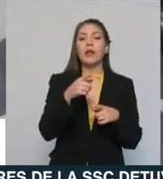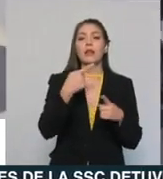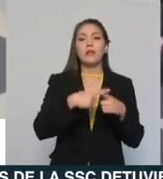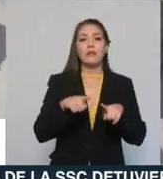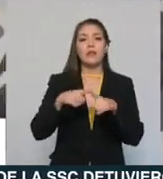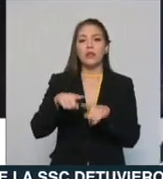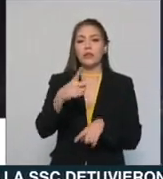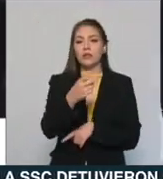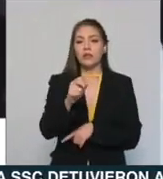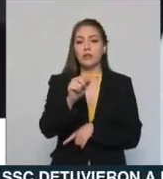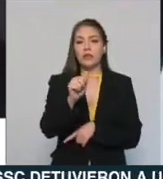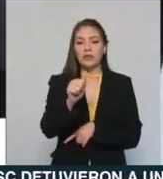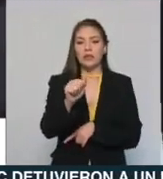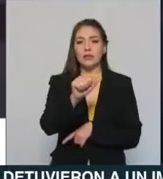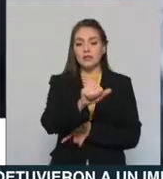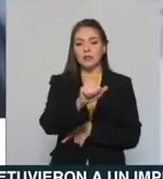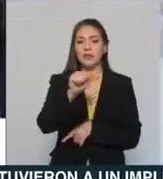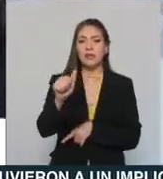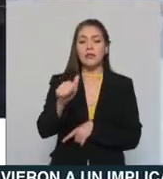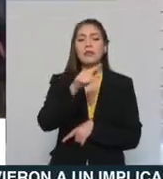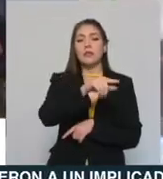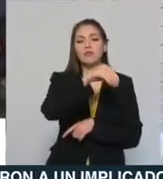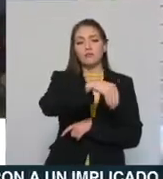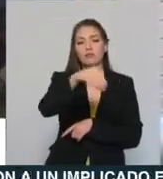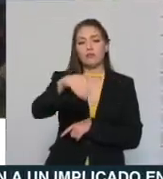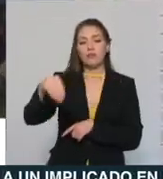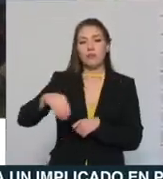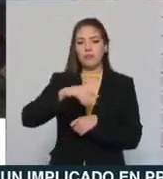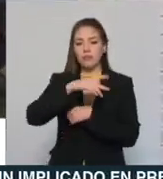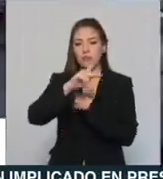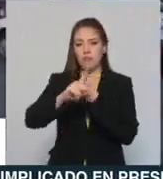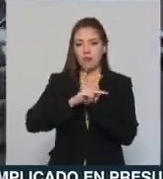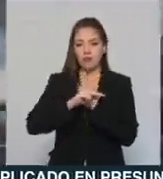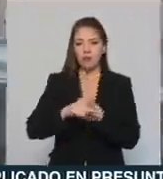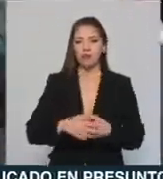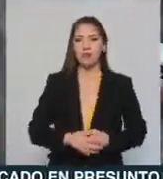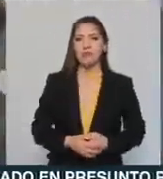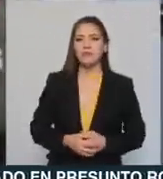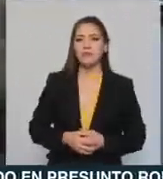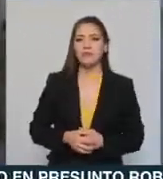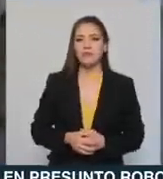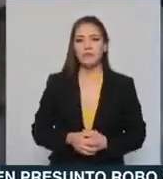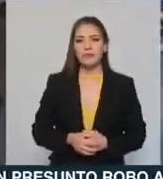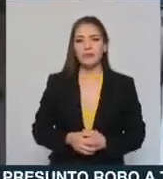coordinaciones regionales en el país. Saray Mariscal, 21 Noticias.